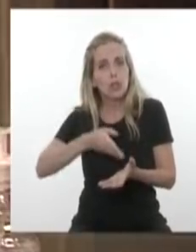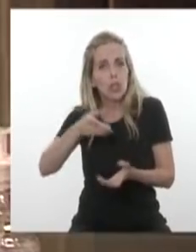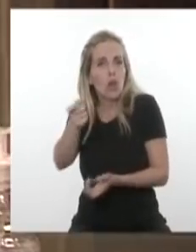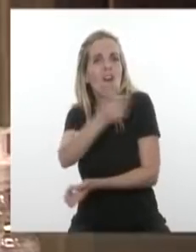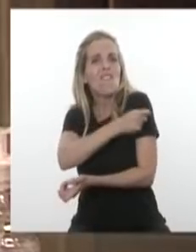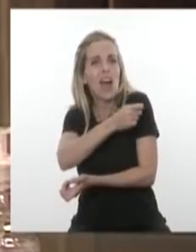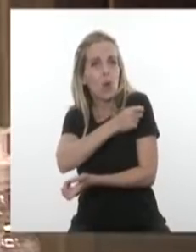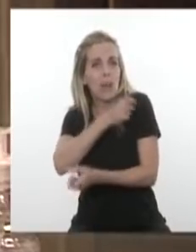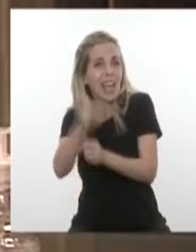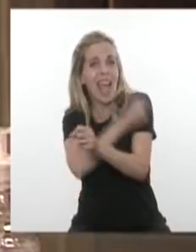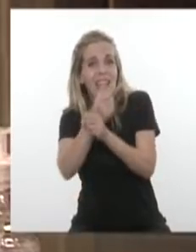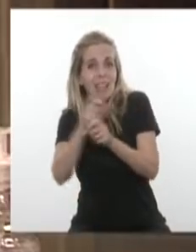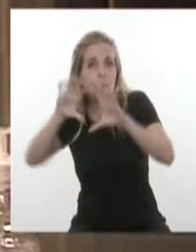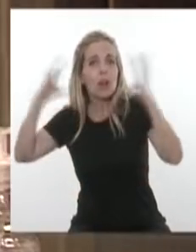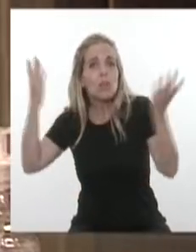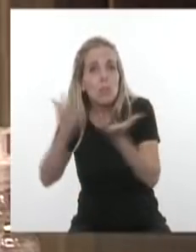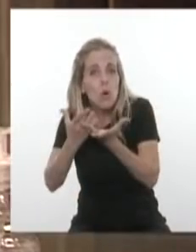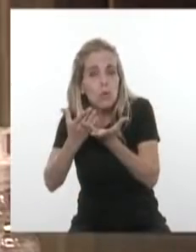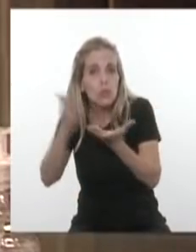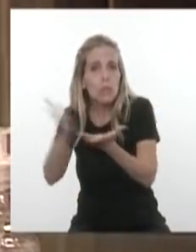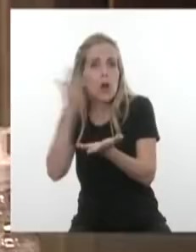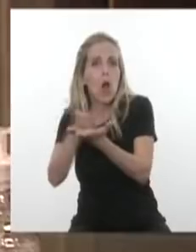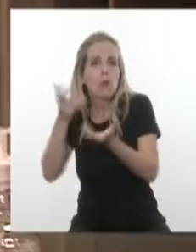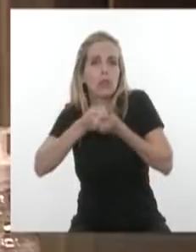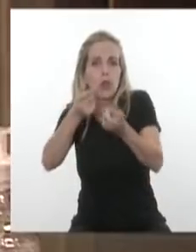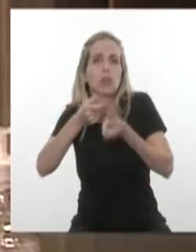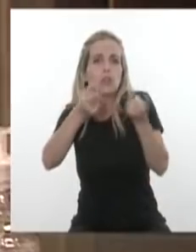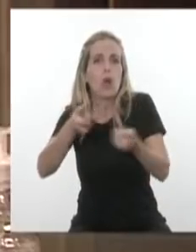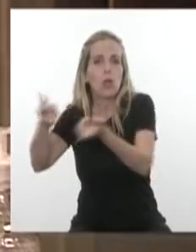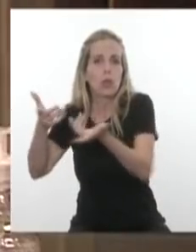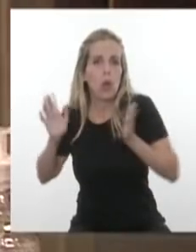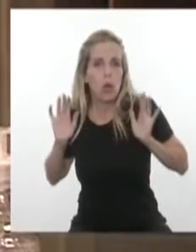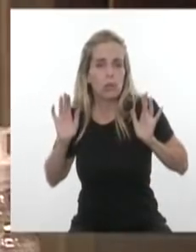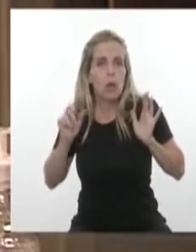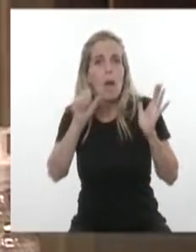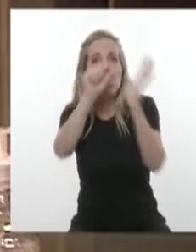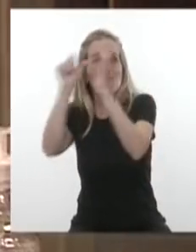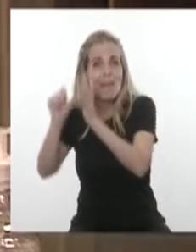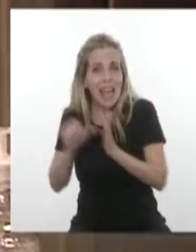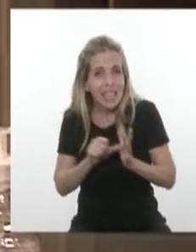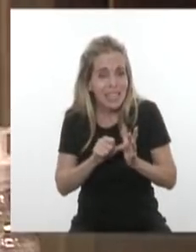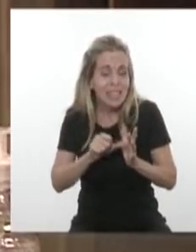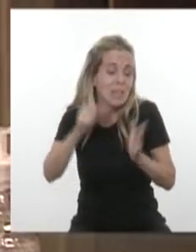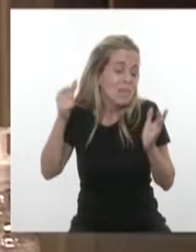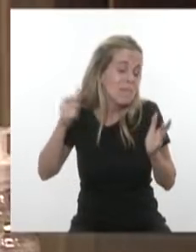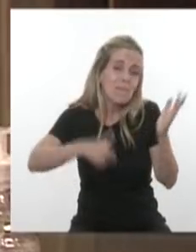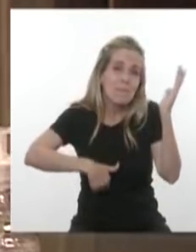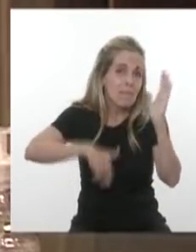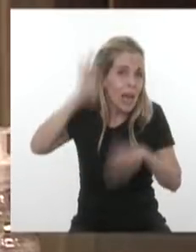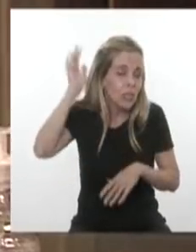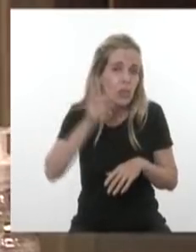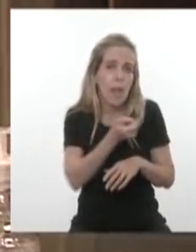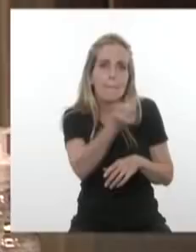distribuido hasta ahora la gran mayoría de los países están en un gran desierto con pocas